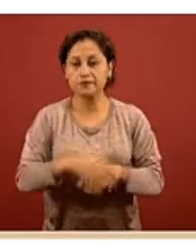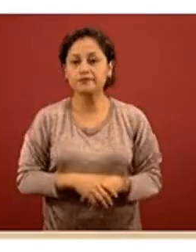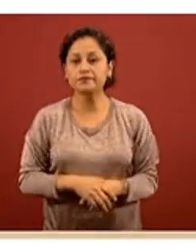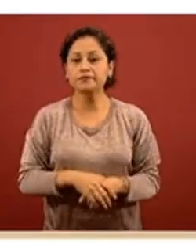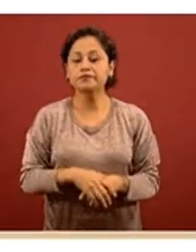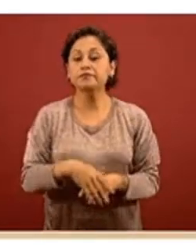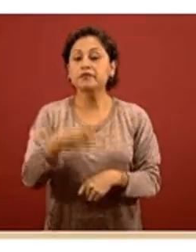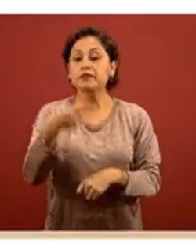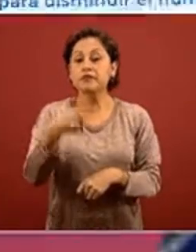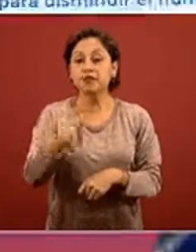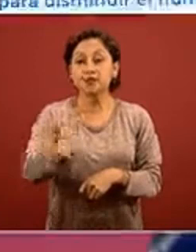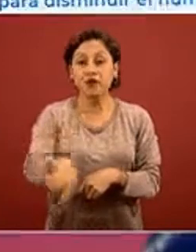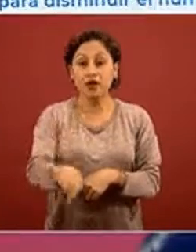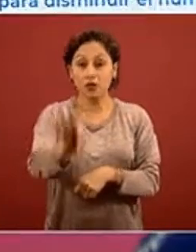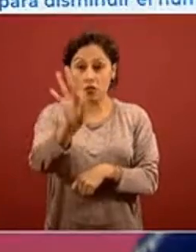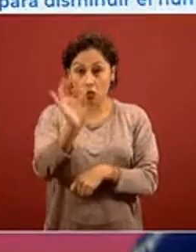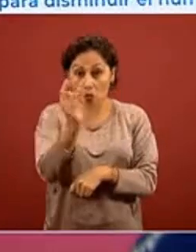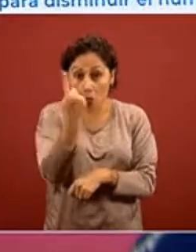un estudio